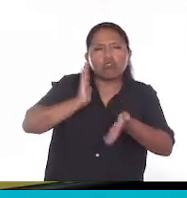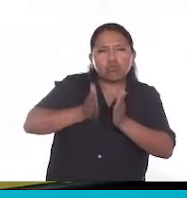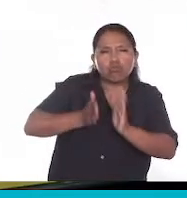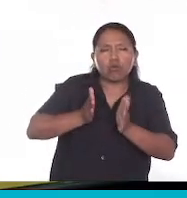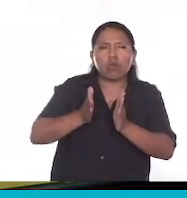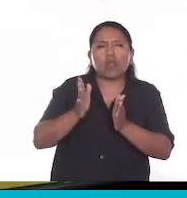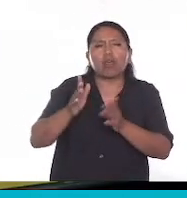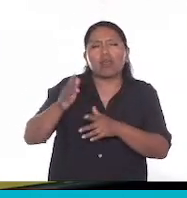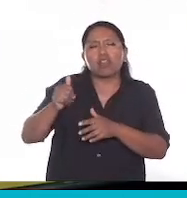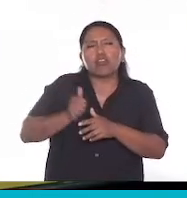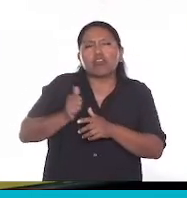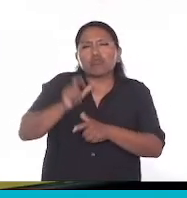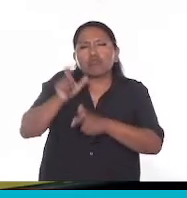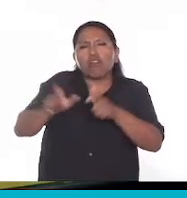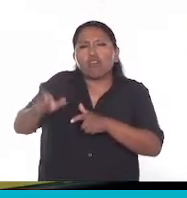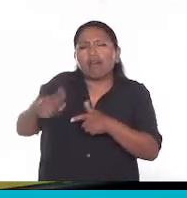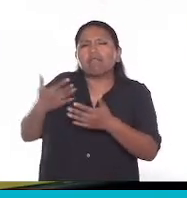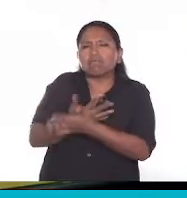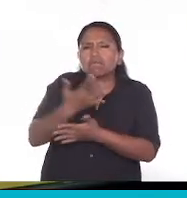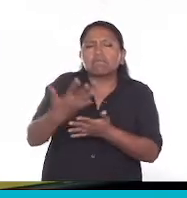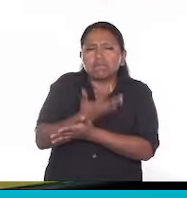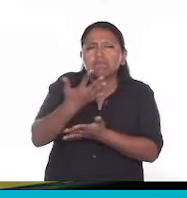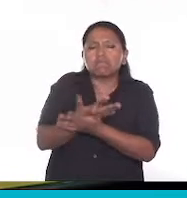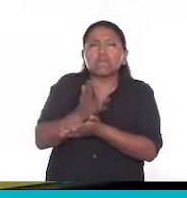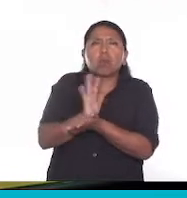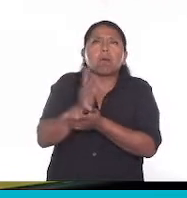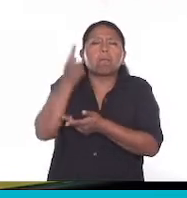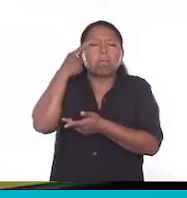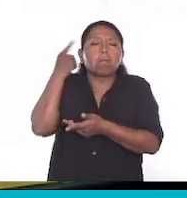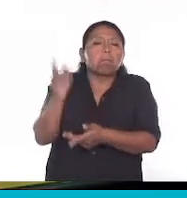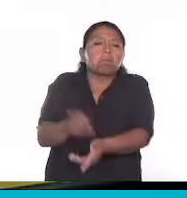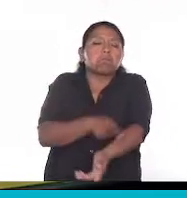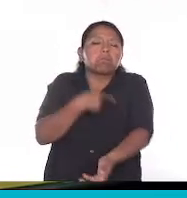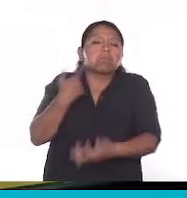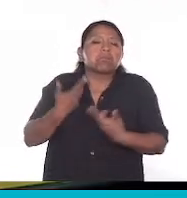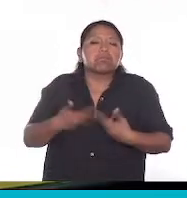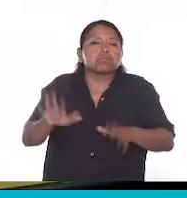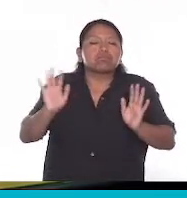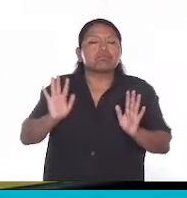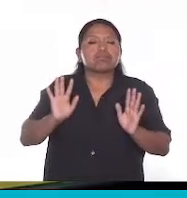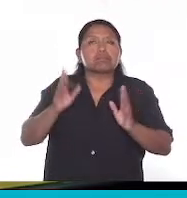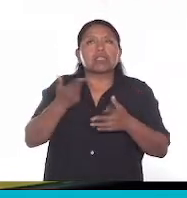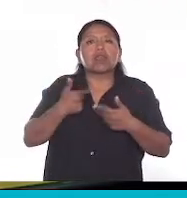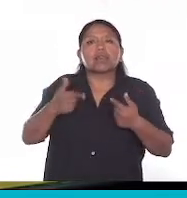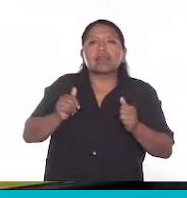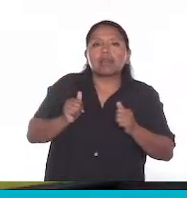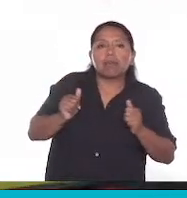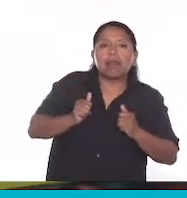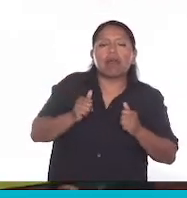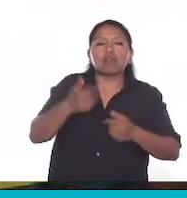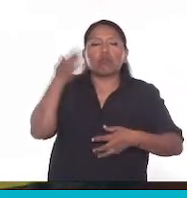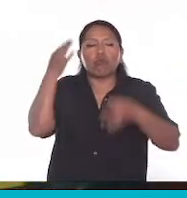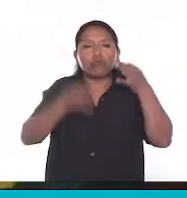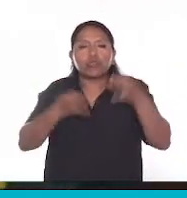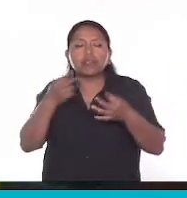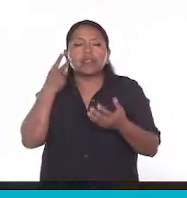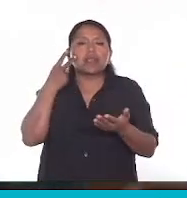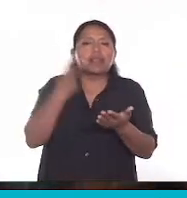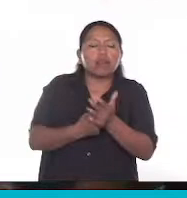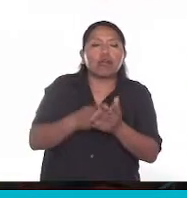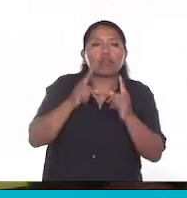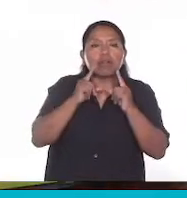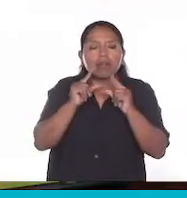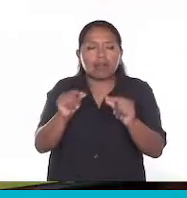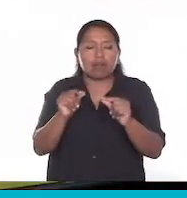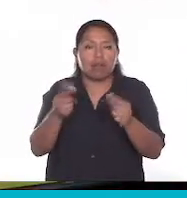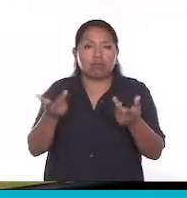los soldados en Malvinas, cómo eso se naturalizó y cómo hoy están esperando que se haga justicia y que se reconozca ese reclamo como víctimas